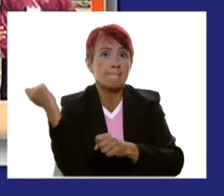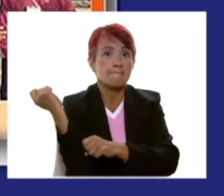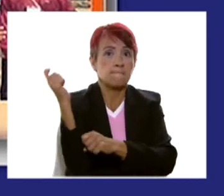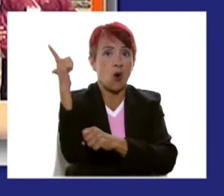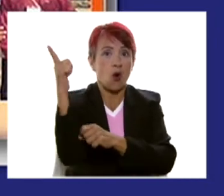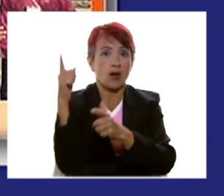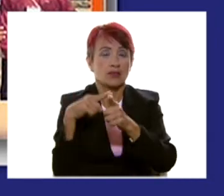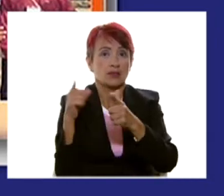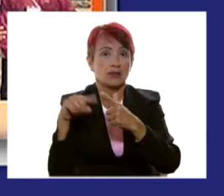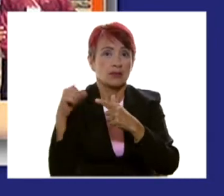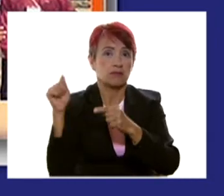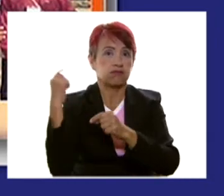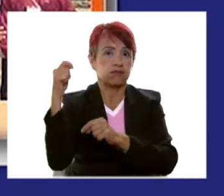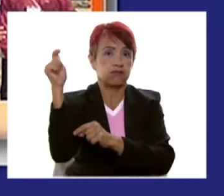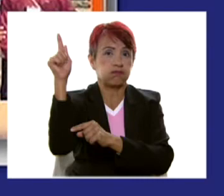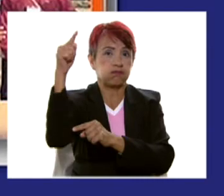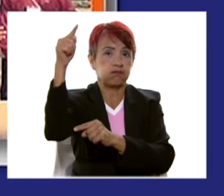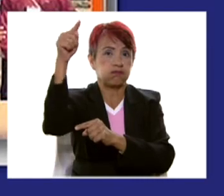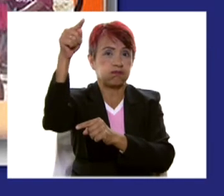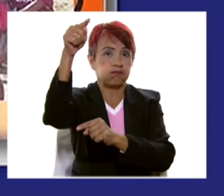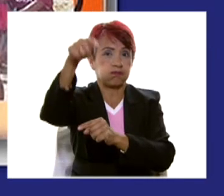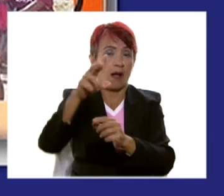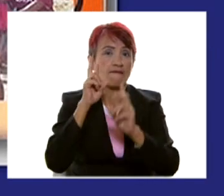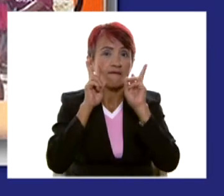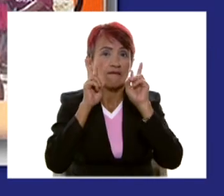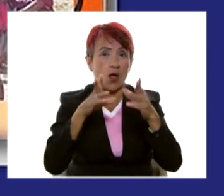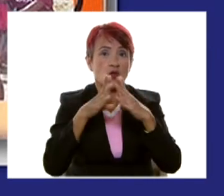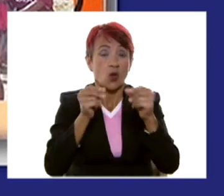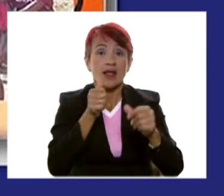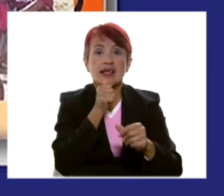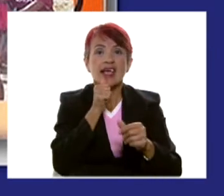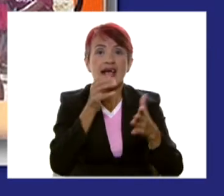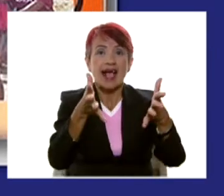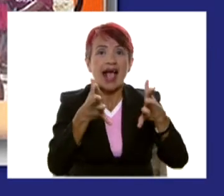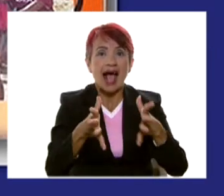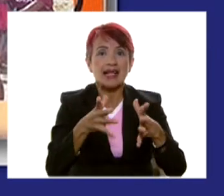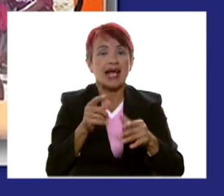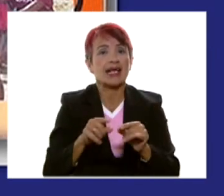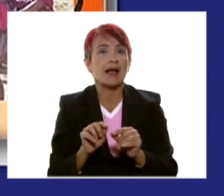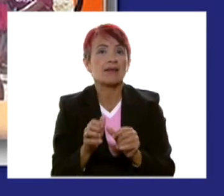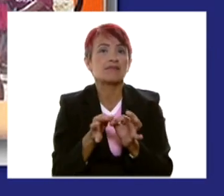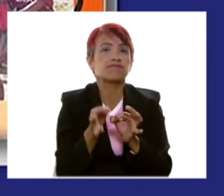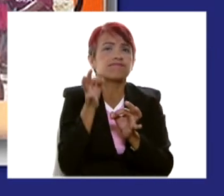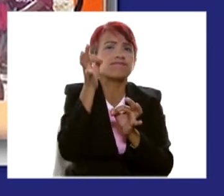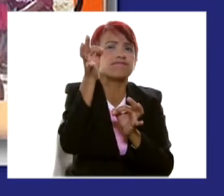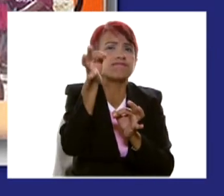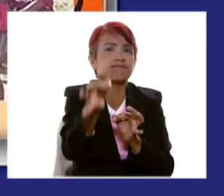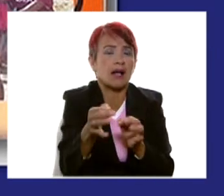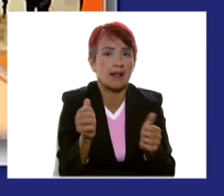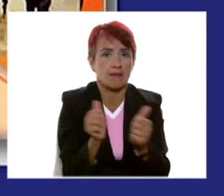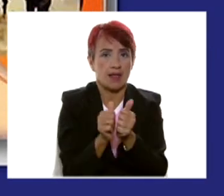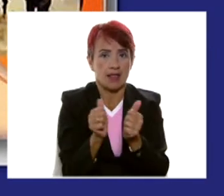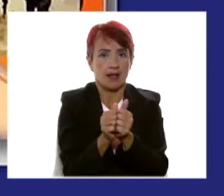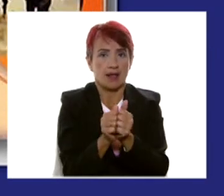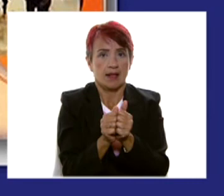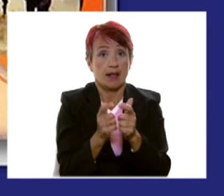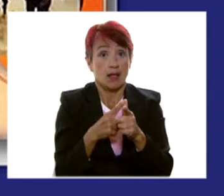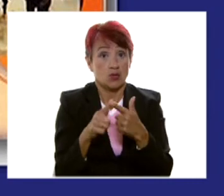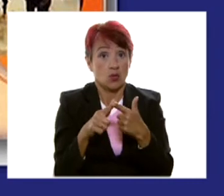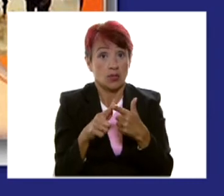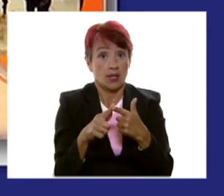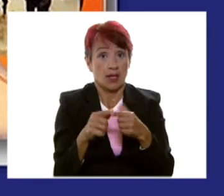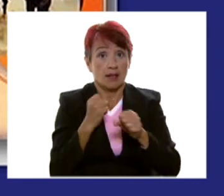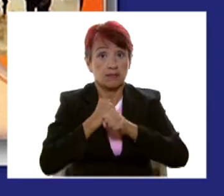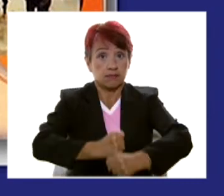La piedra sale con gran fuerza y velocidad. Gana el que lance la piedra a mayor distancia. Las carreras